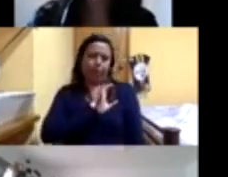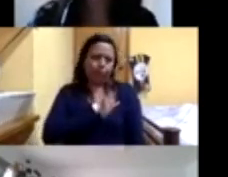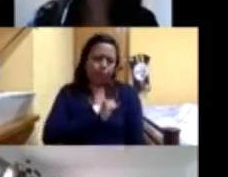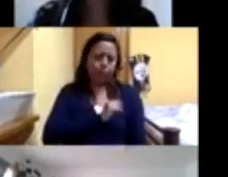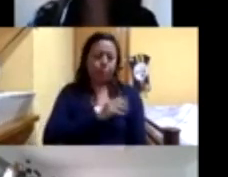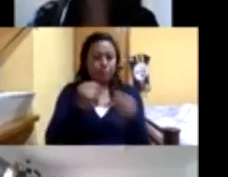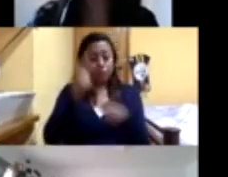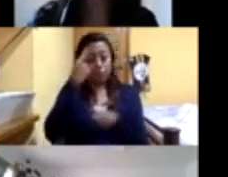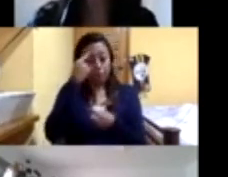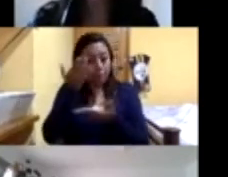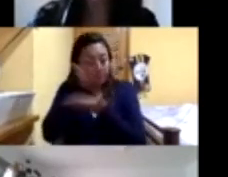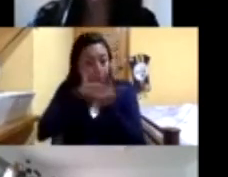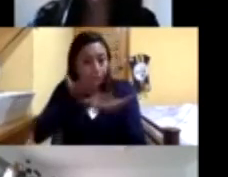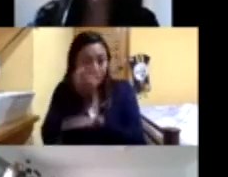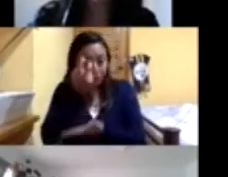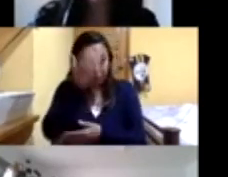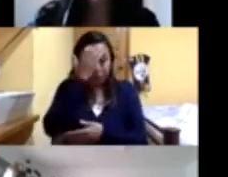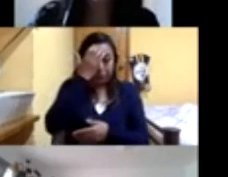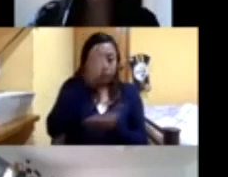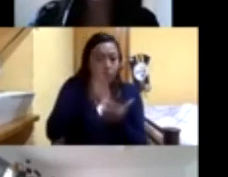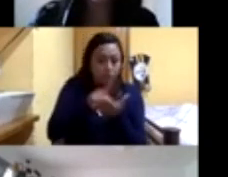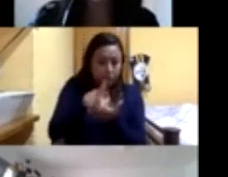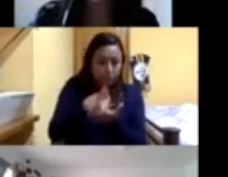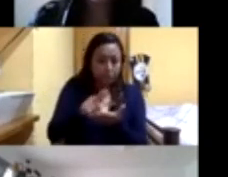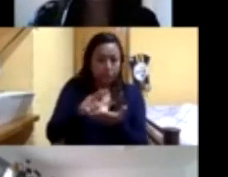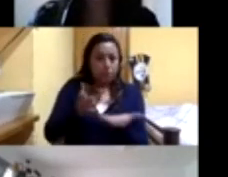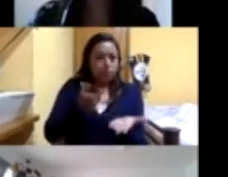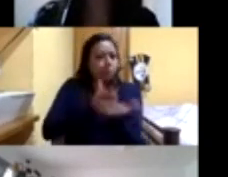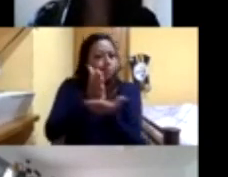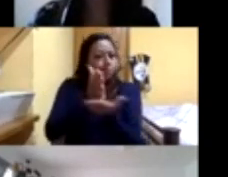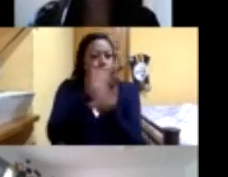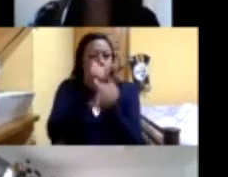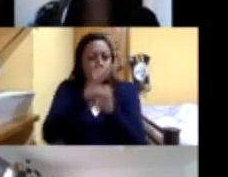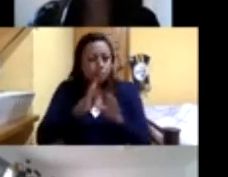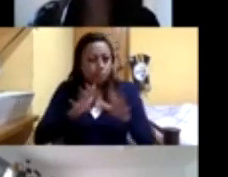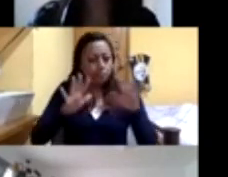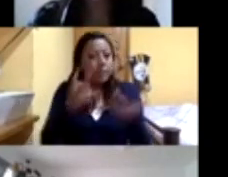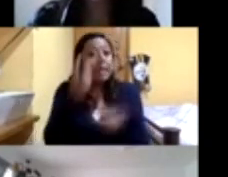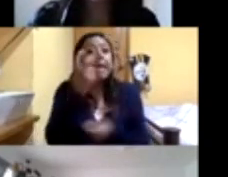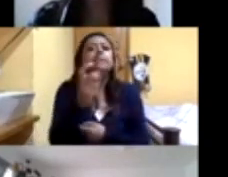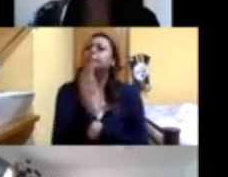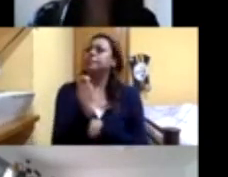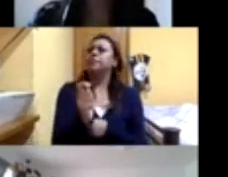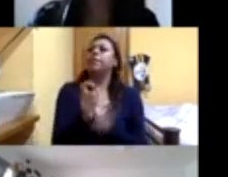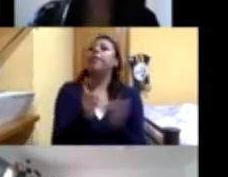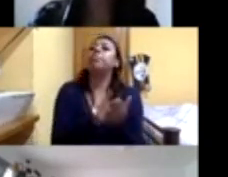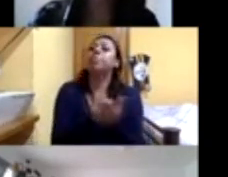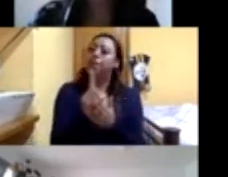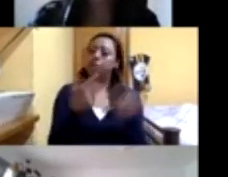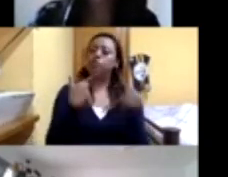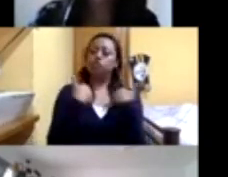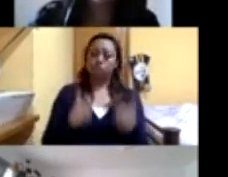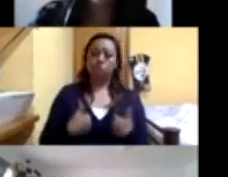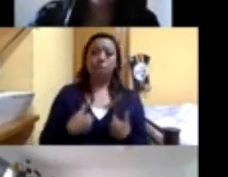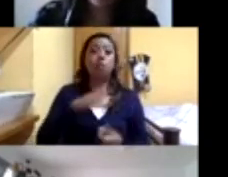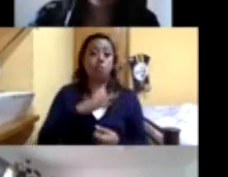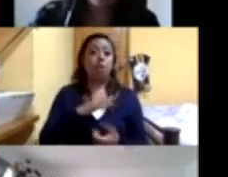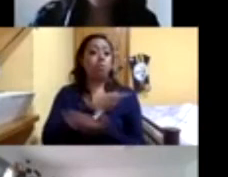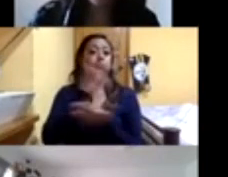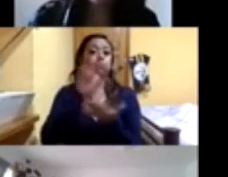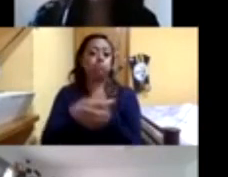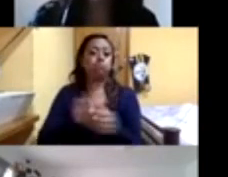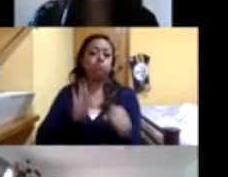derecho de acceso a la información, recuérdenlo, es un derecho humano y existe una ley que lo protege y existe un instituto que lo